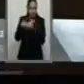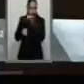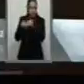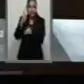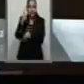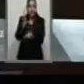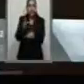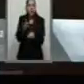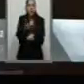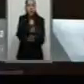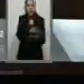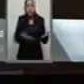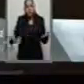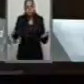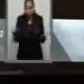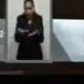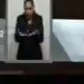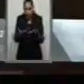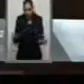Esta